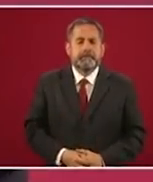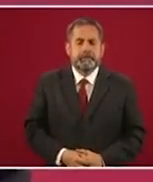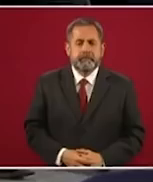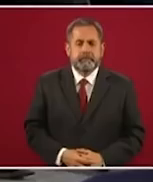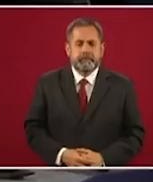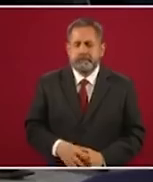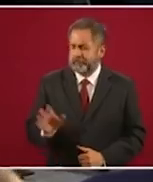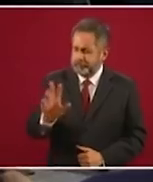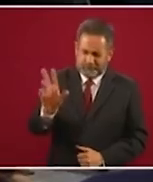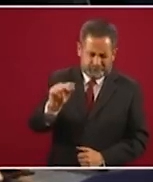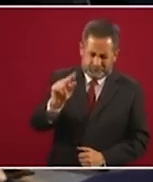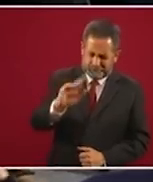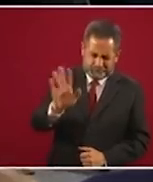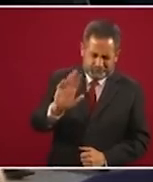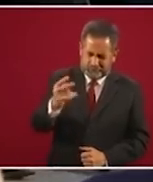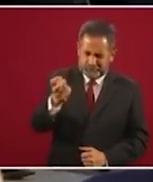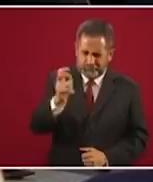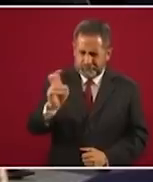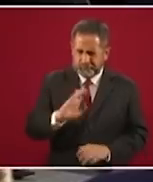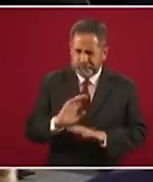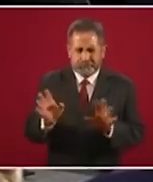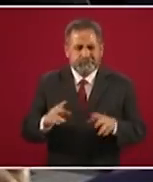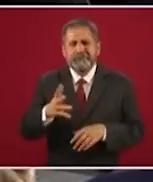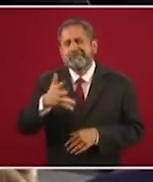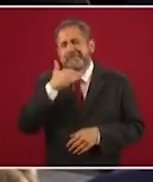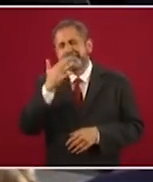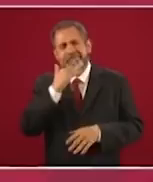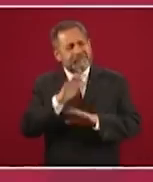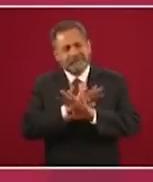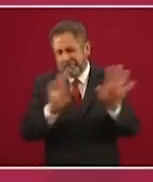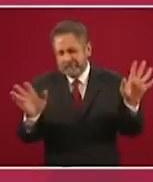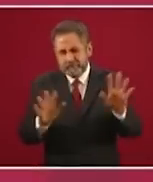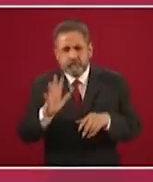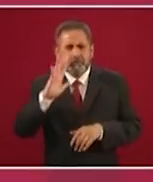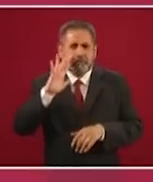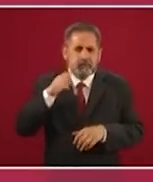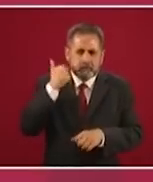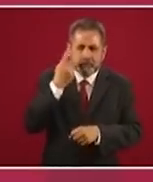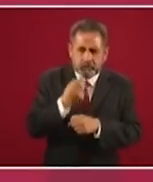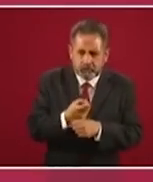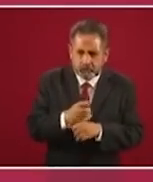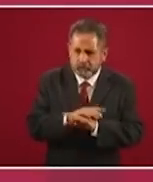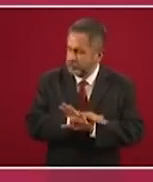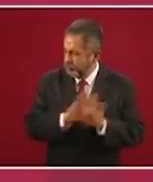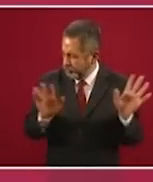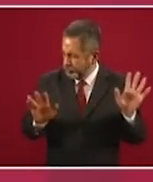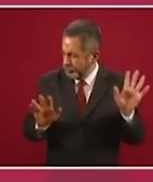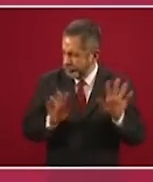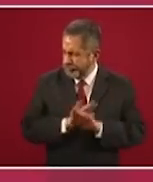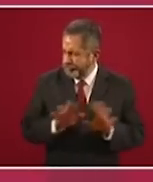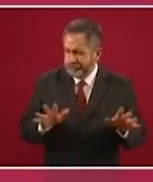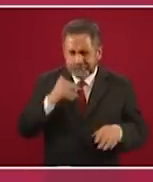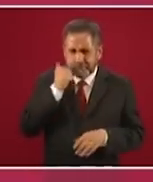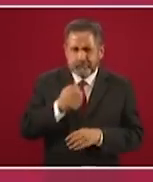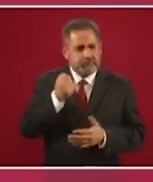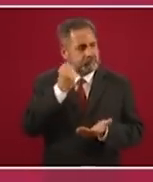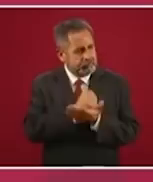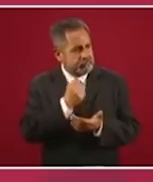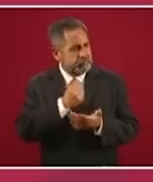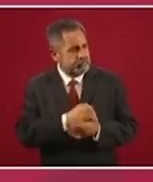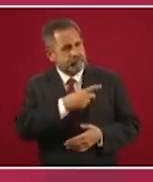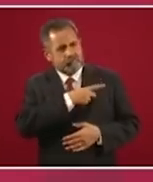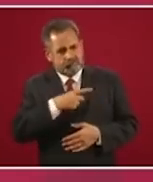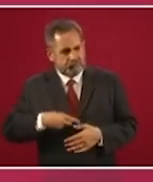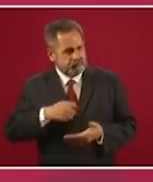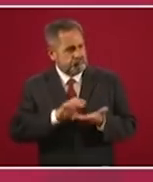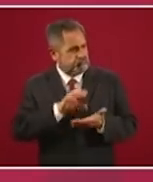No, no, no, no, no, no, no, no, eso eran prácticas. No, es todo, todo voluntario. Todo voluntario. Nada de que aquí